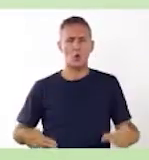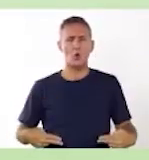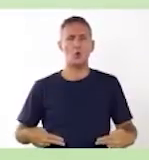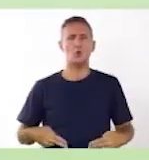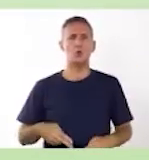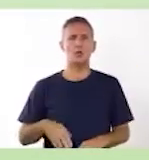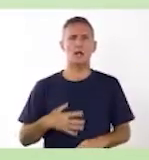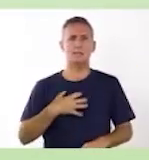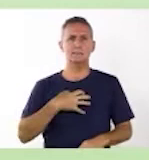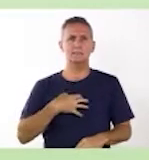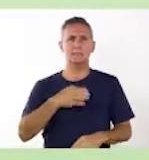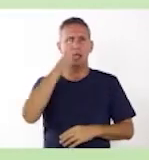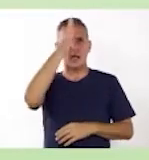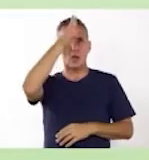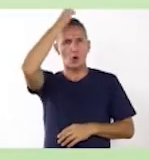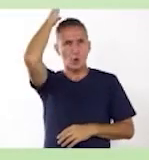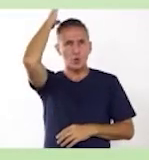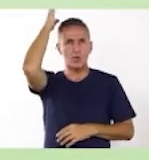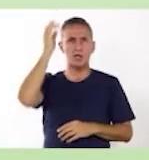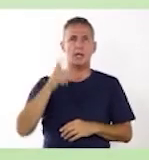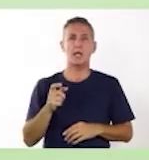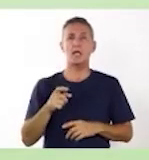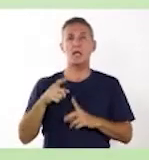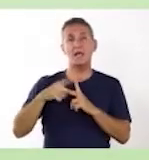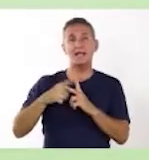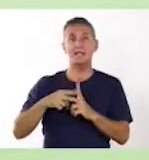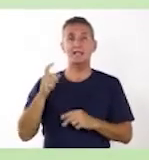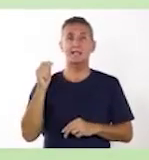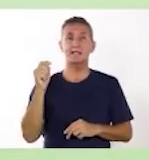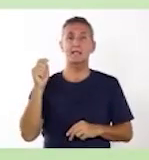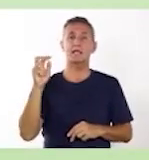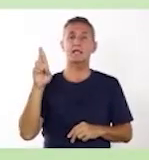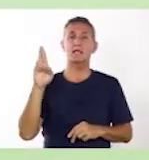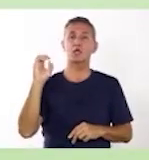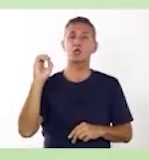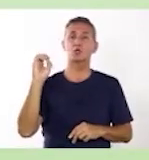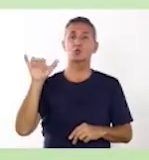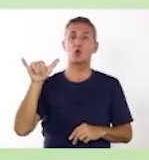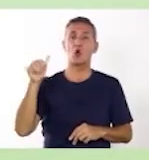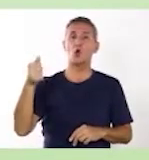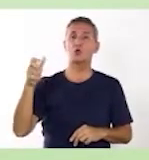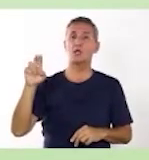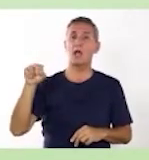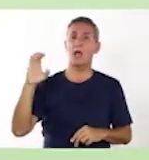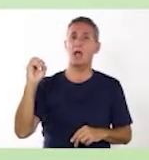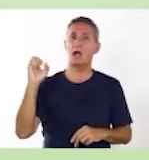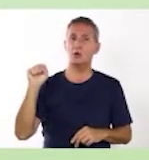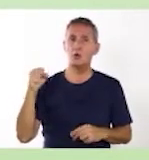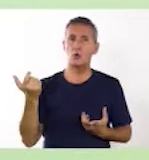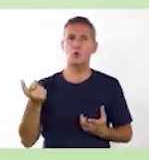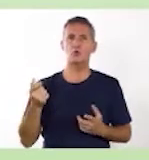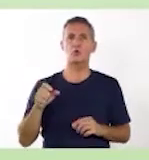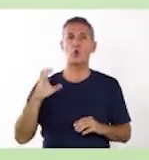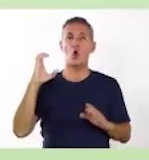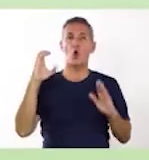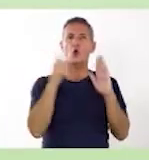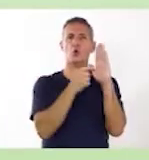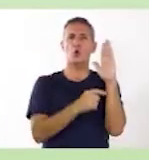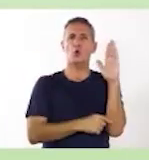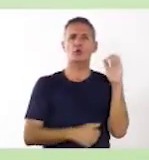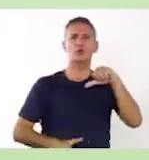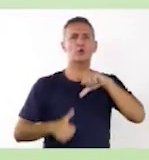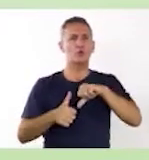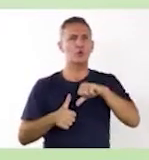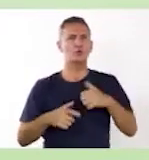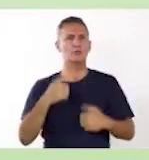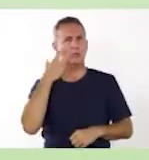tienen tanto los griegos como los troyanos. Recuerden que habíamos hablado de ese areté, ese código de conducta, y